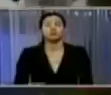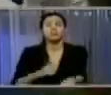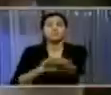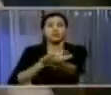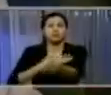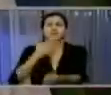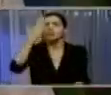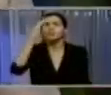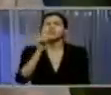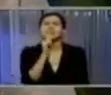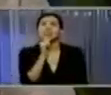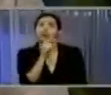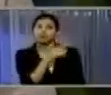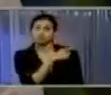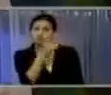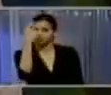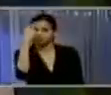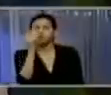es quién.